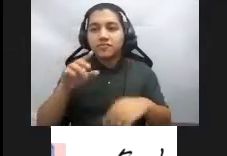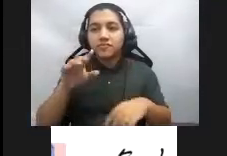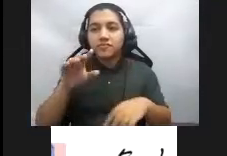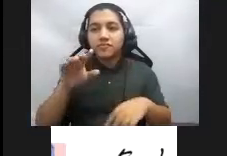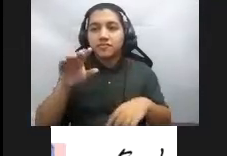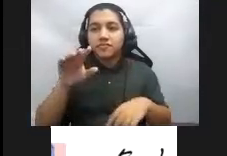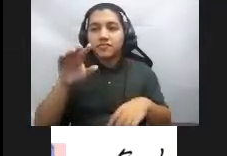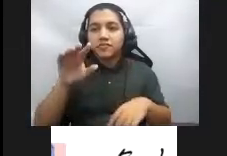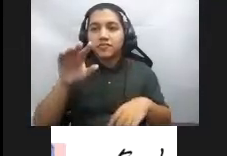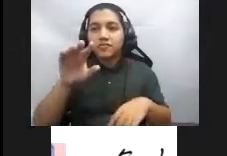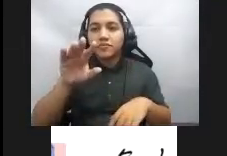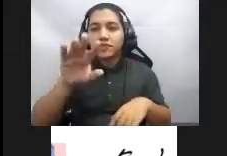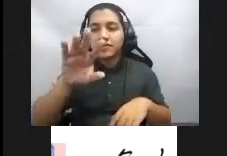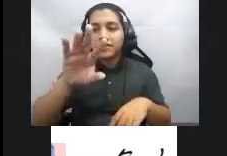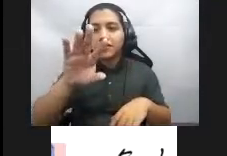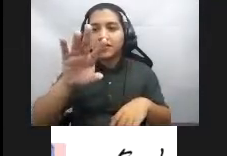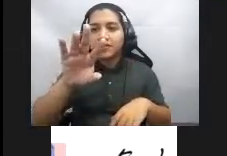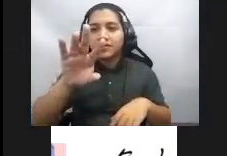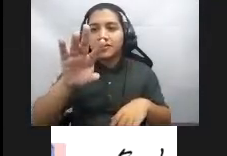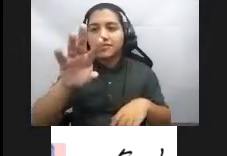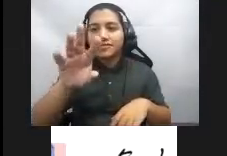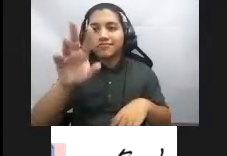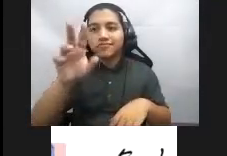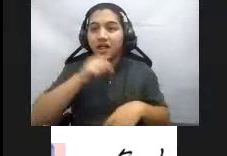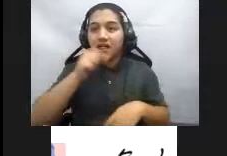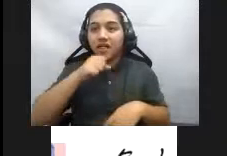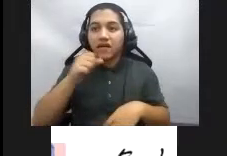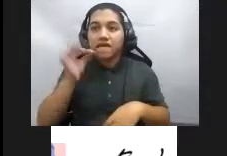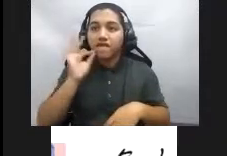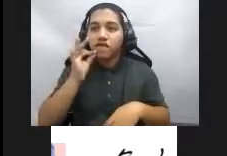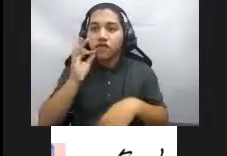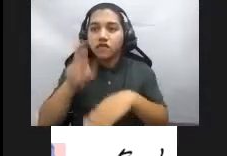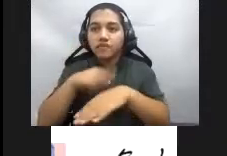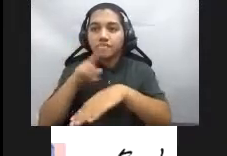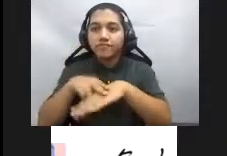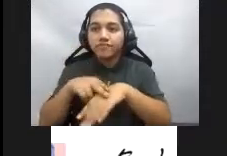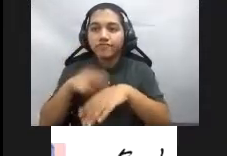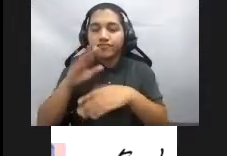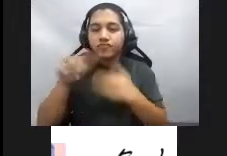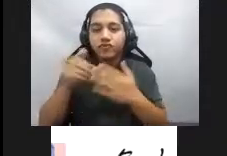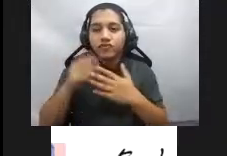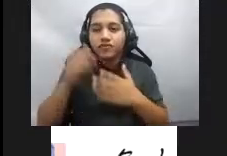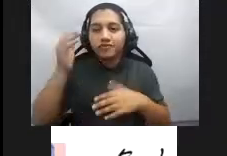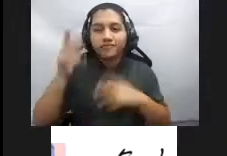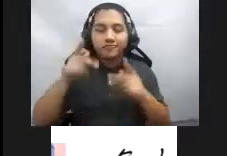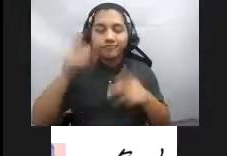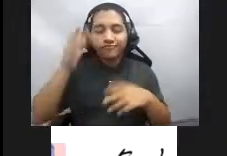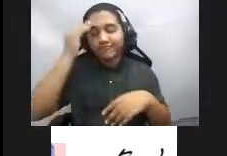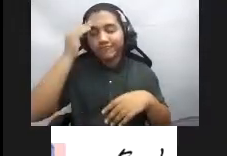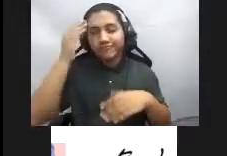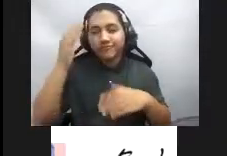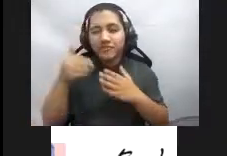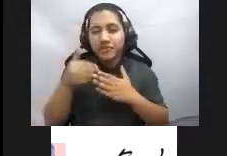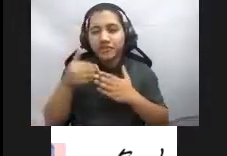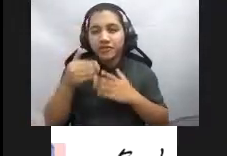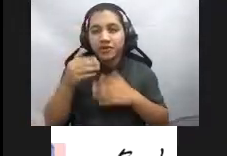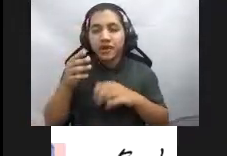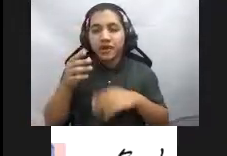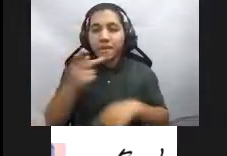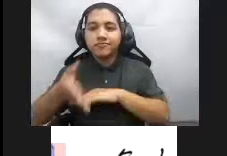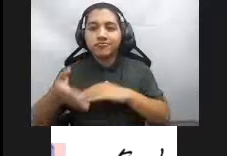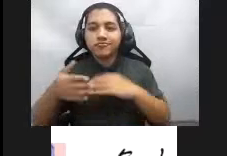Además de eso, realizaron muchas obras de infraestructura en Puerto Rico, trabajaron en la construcción del faro de Culebrita, que